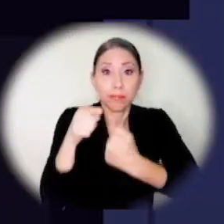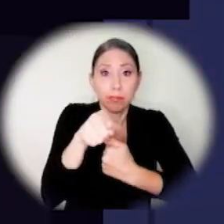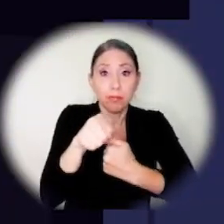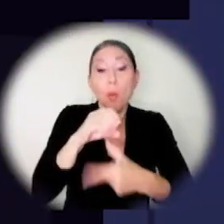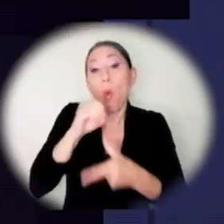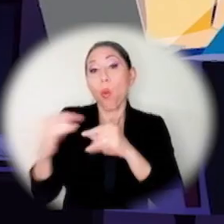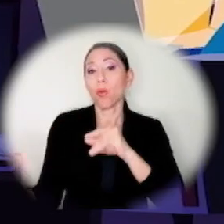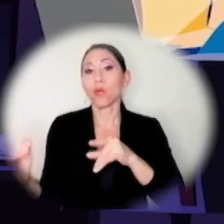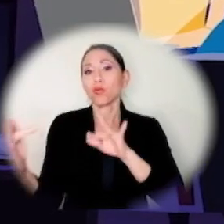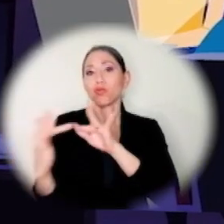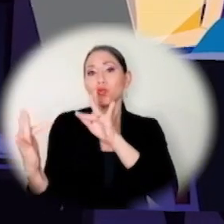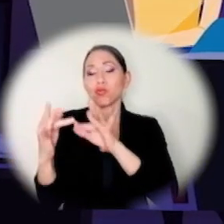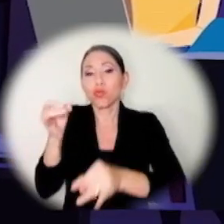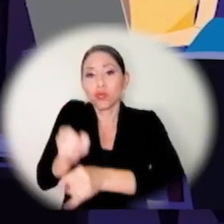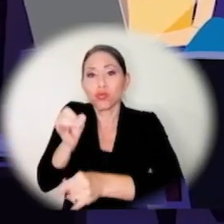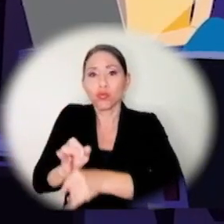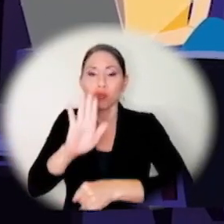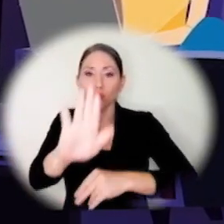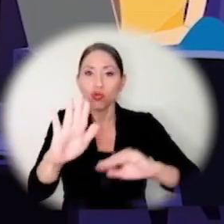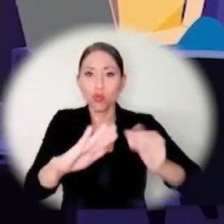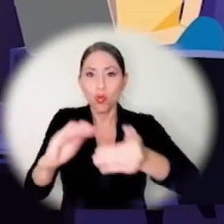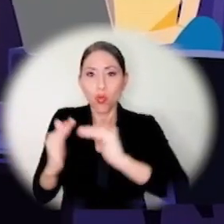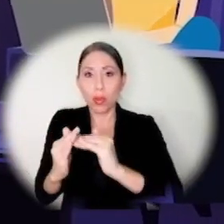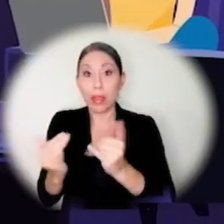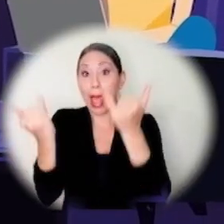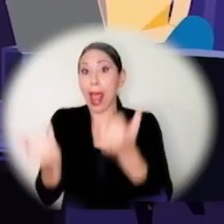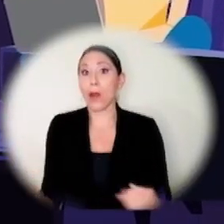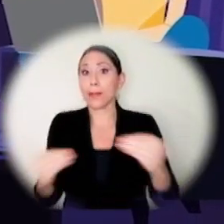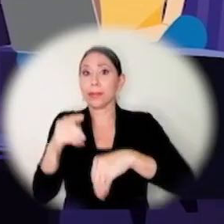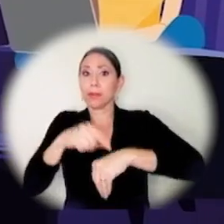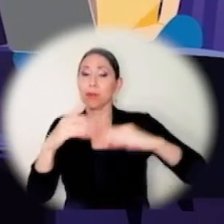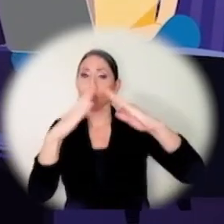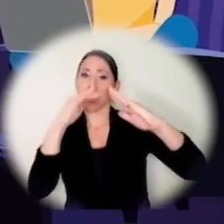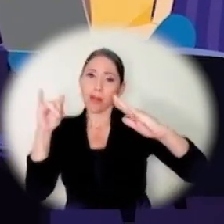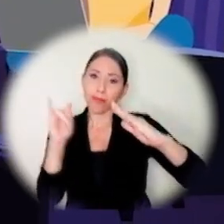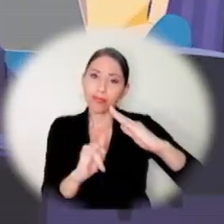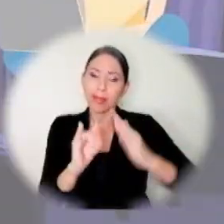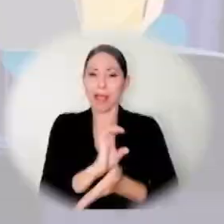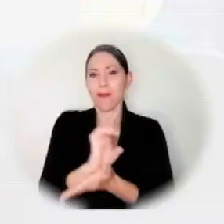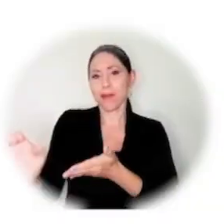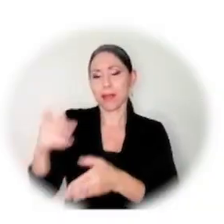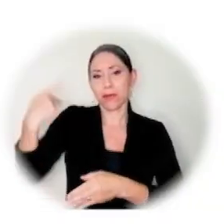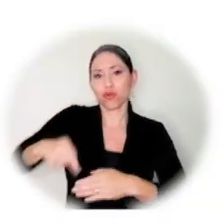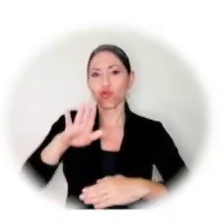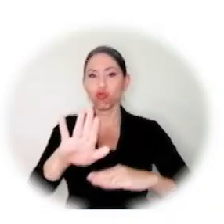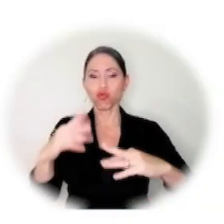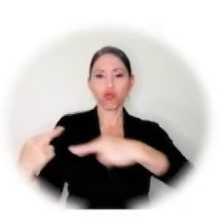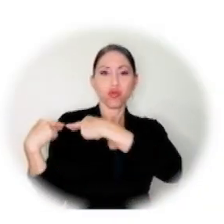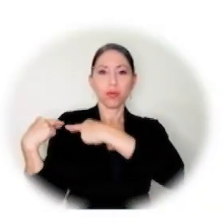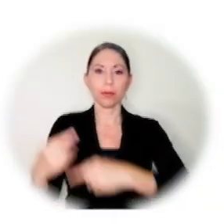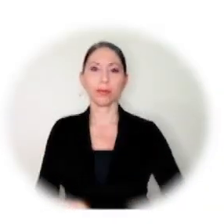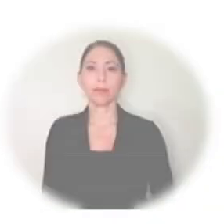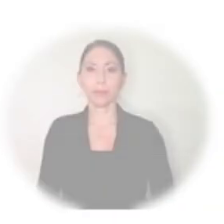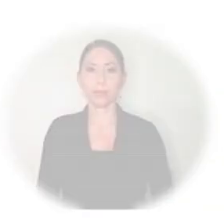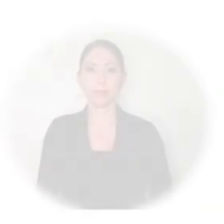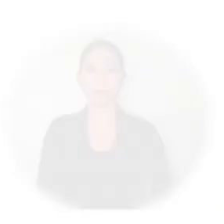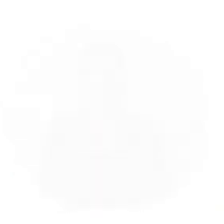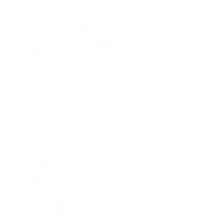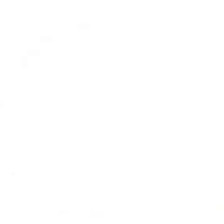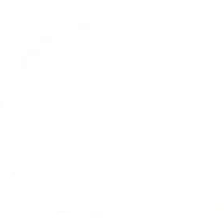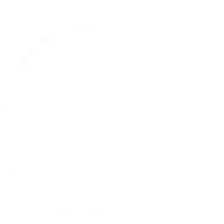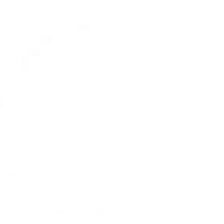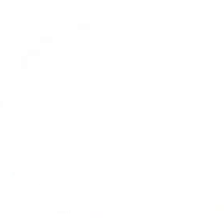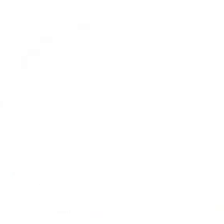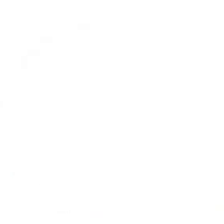contacte instituciones en su comunidad. Ahora que están más en casa, evitar los riesgos es su responsabilidad.